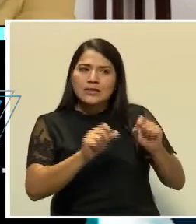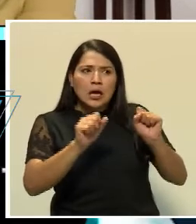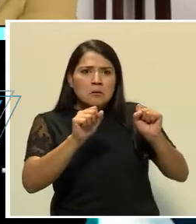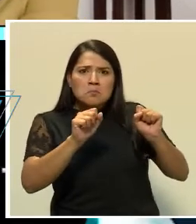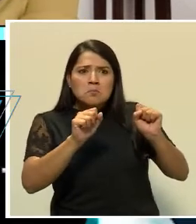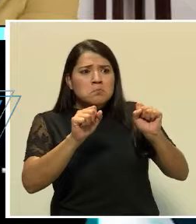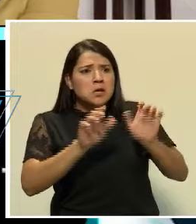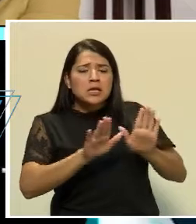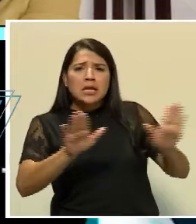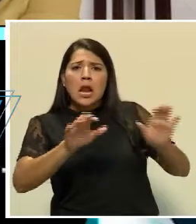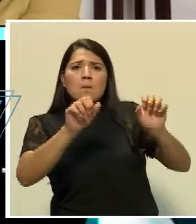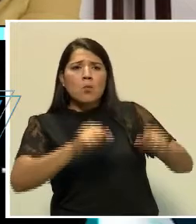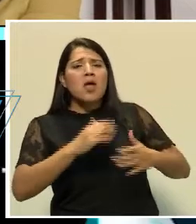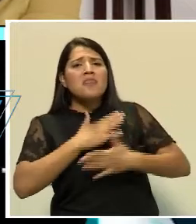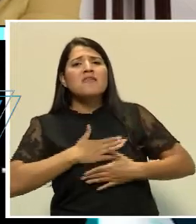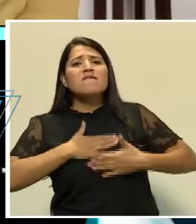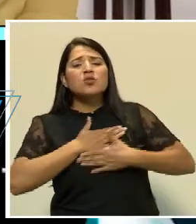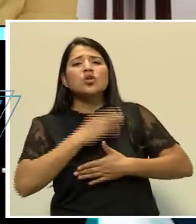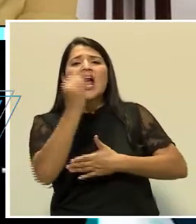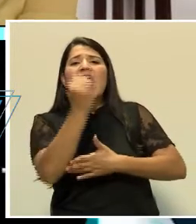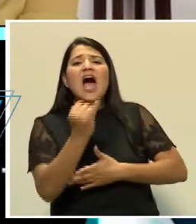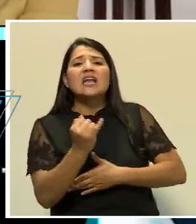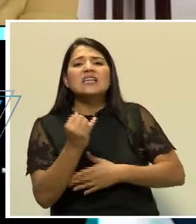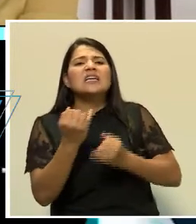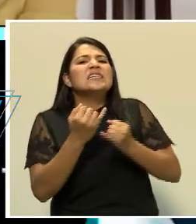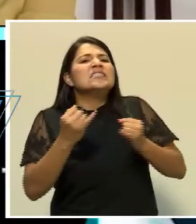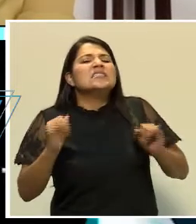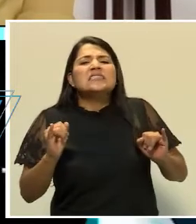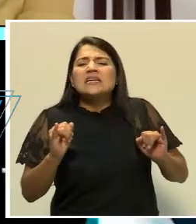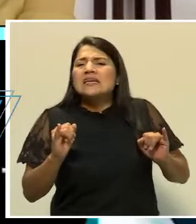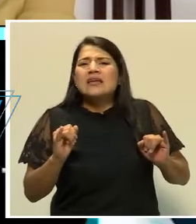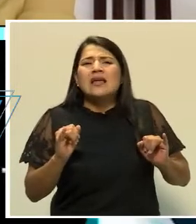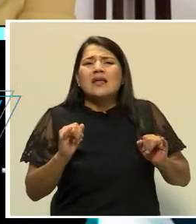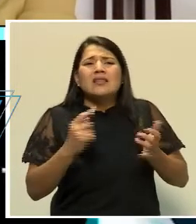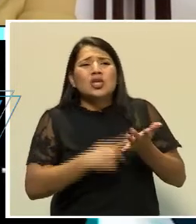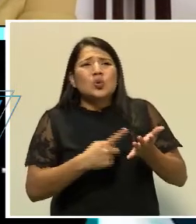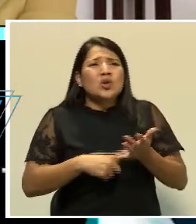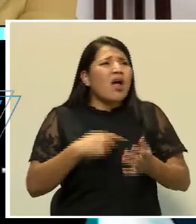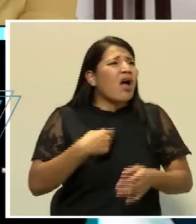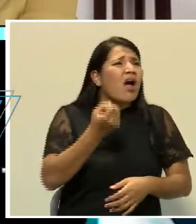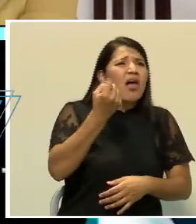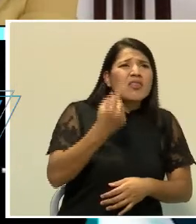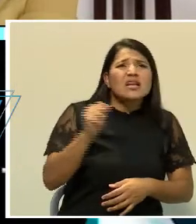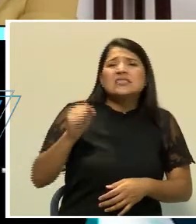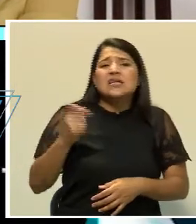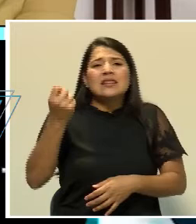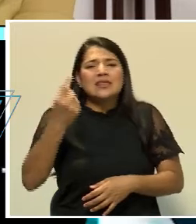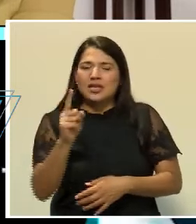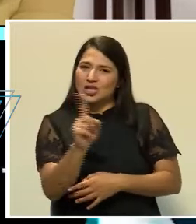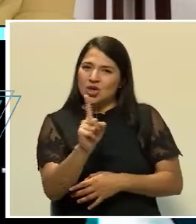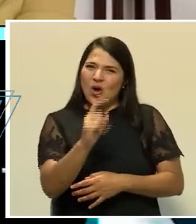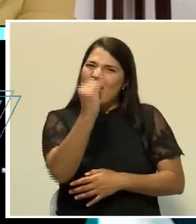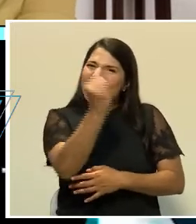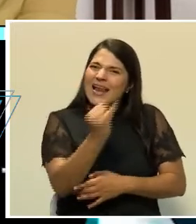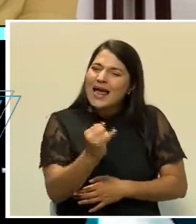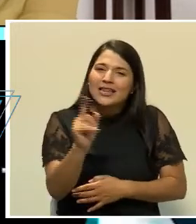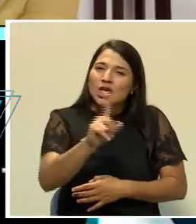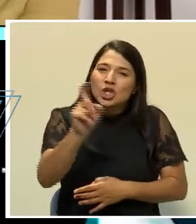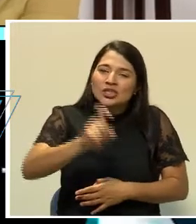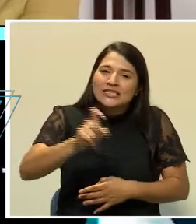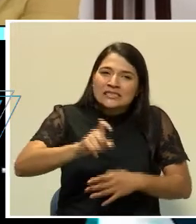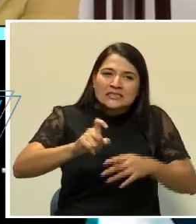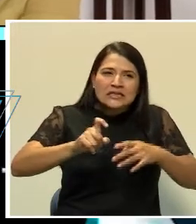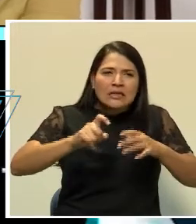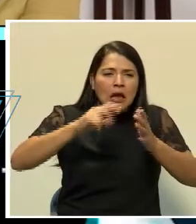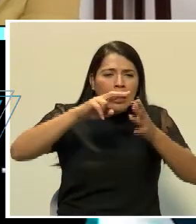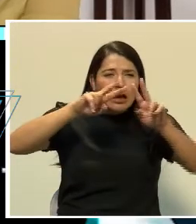pueda disfrutar del arte sin el prejuicio de si lo entiende, si no lo entiende. El arte no requiere de un estudio previo,